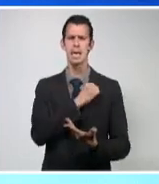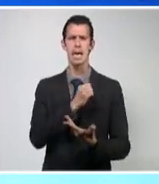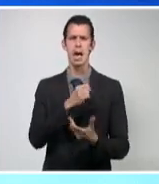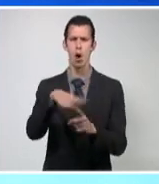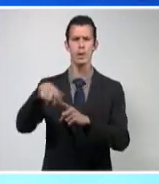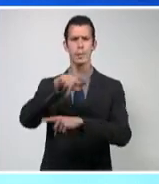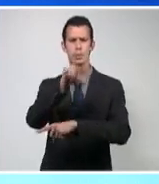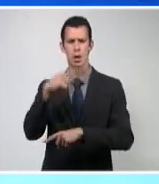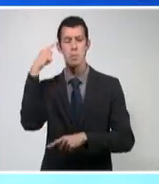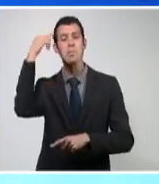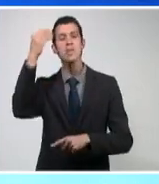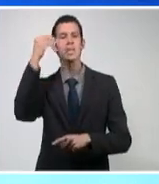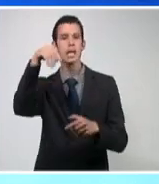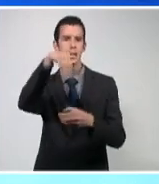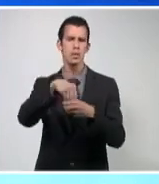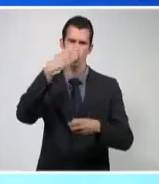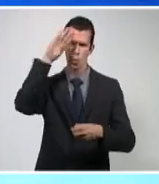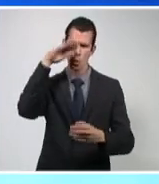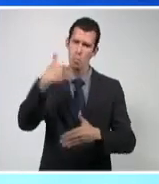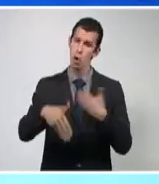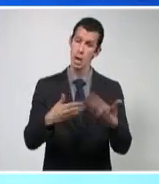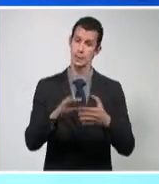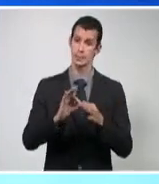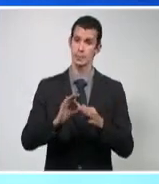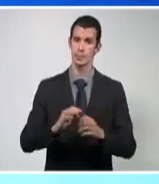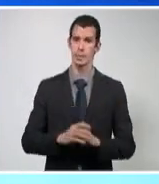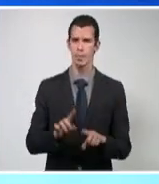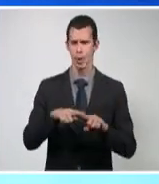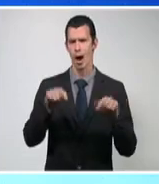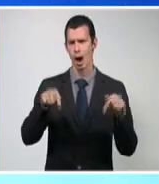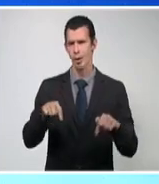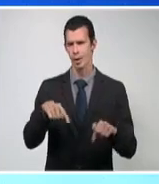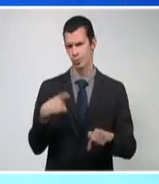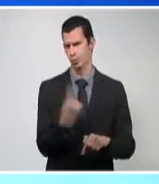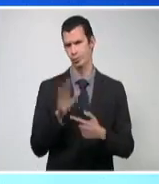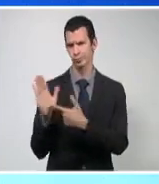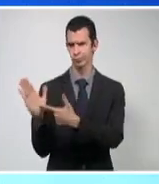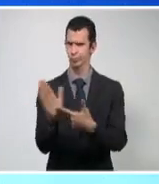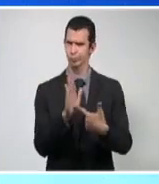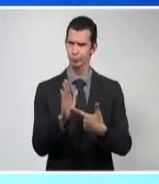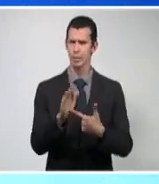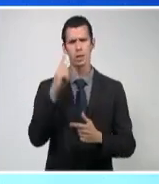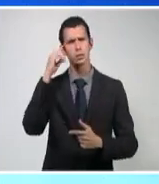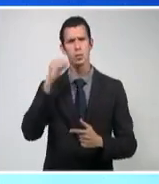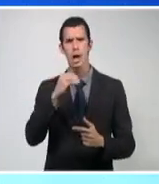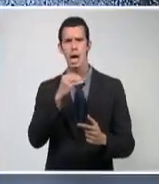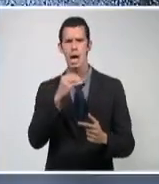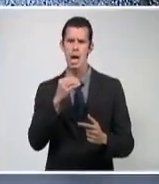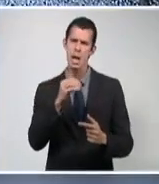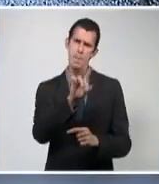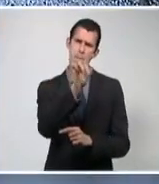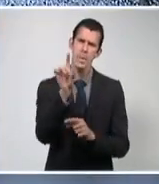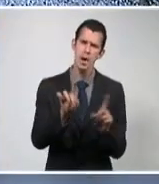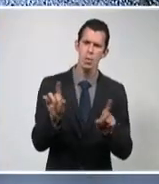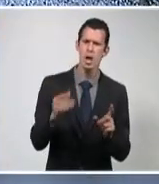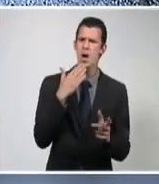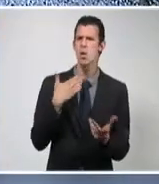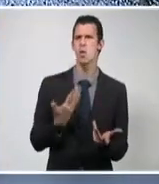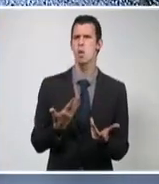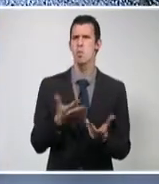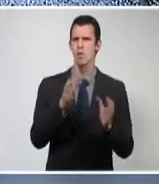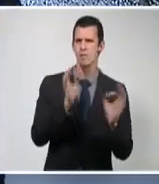juntos, ustedes y nosotros, la pertinencia o no de llamarle de esa forma. O si de forma injusta estamos